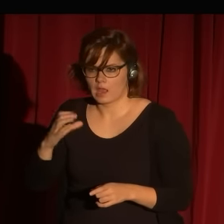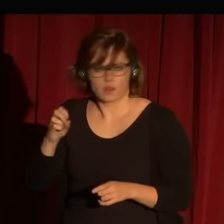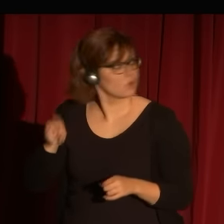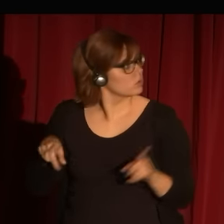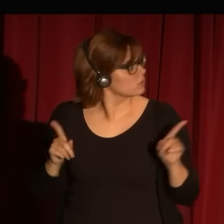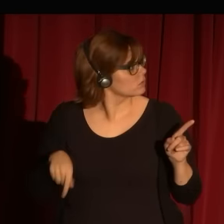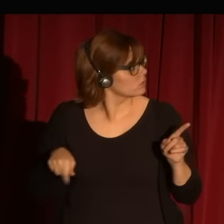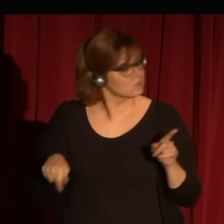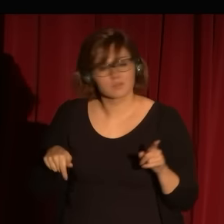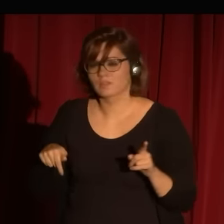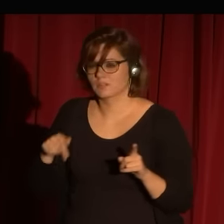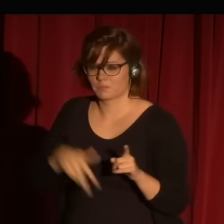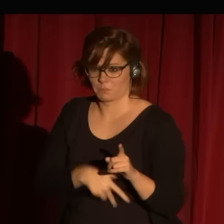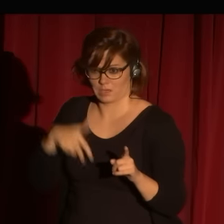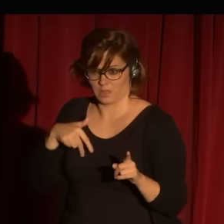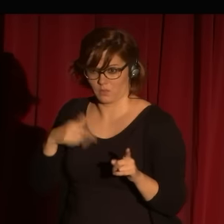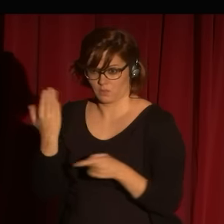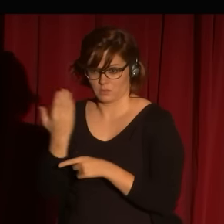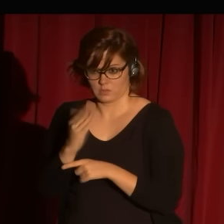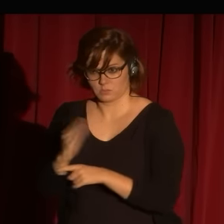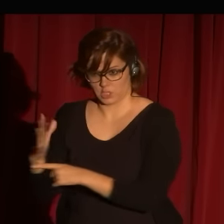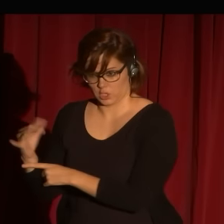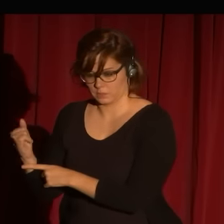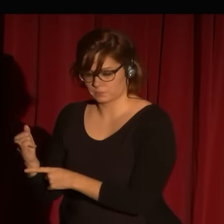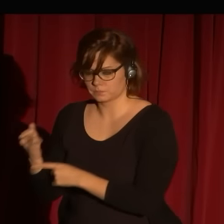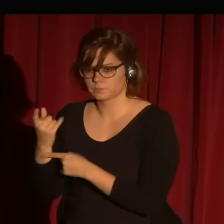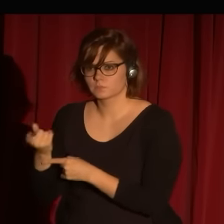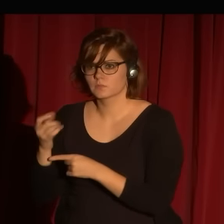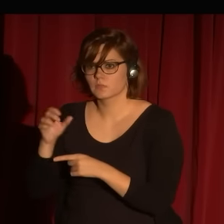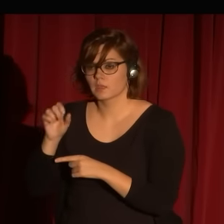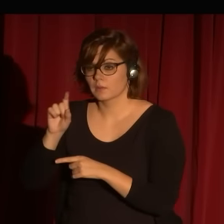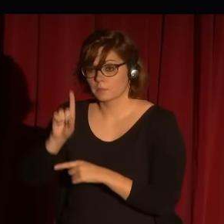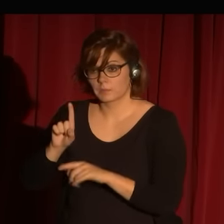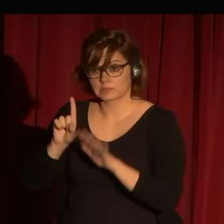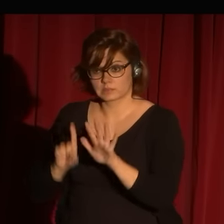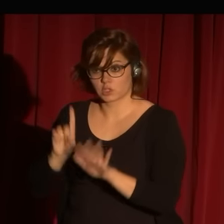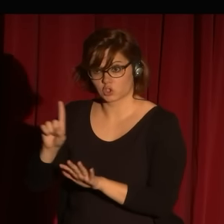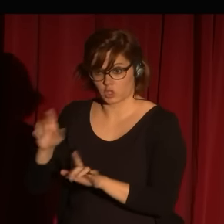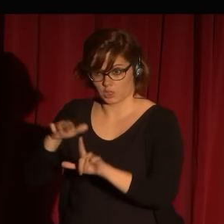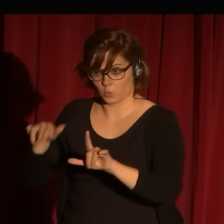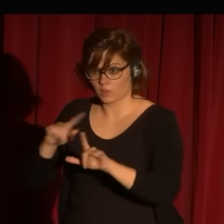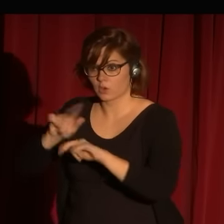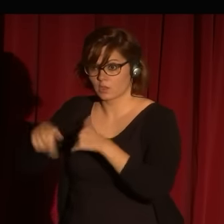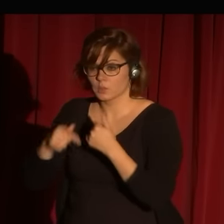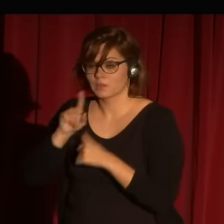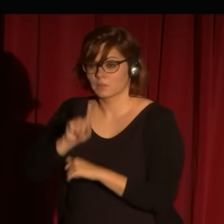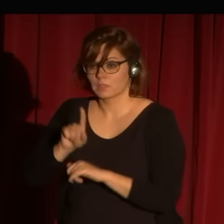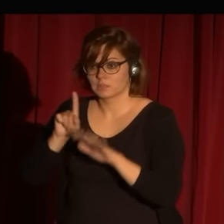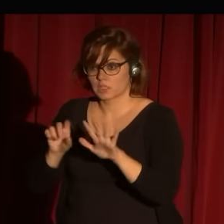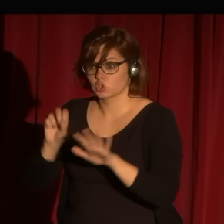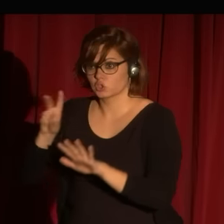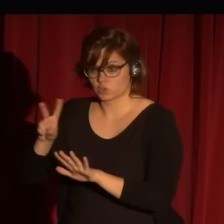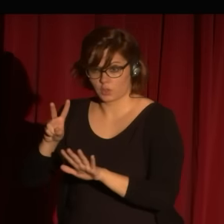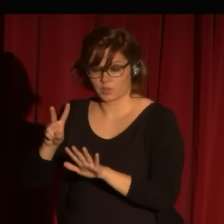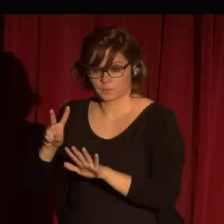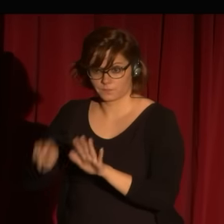cuadros del Prado que está en la exposición eh este cuadro se pinta en 1611 y en 1612 se promulga una ley en los